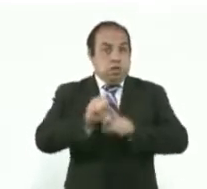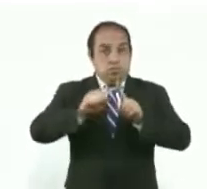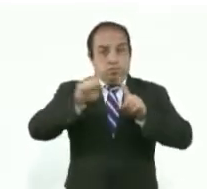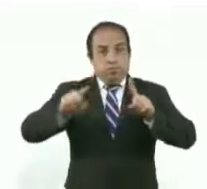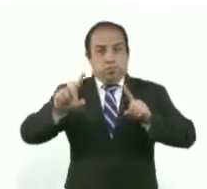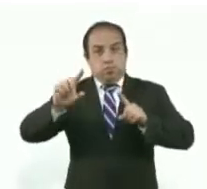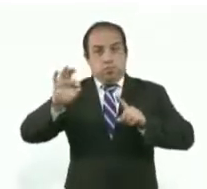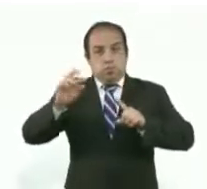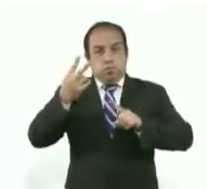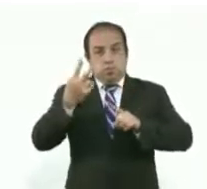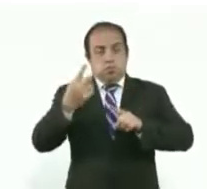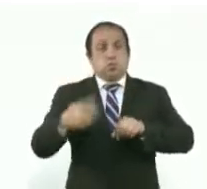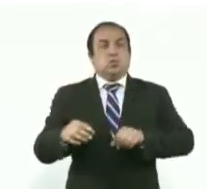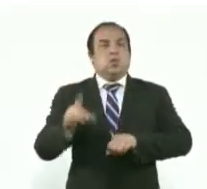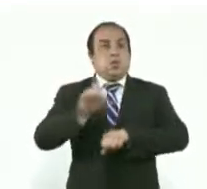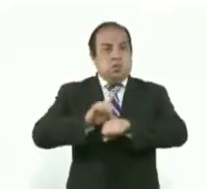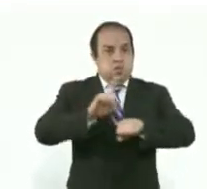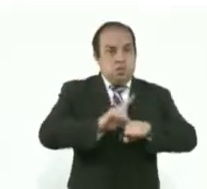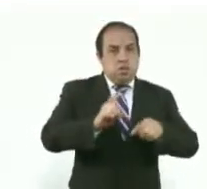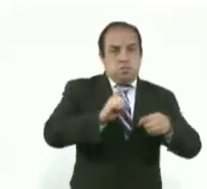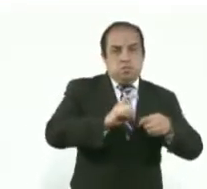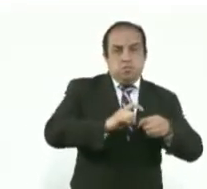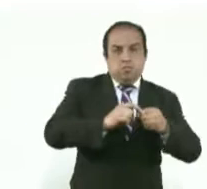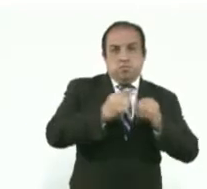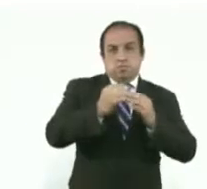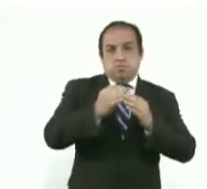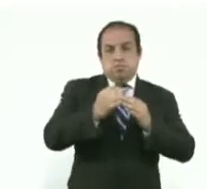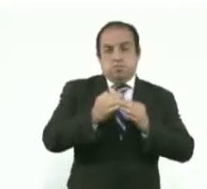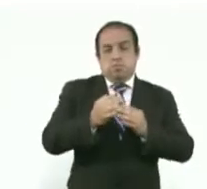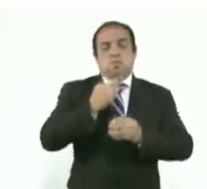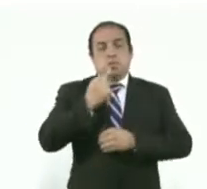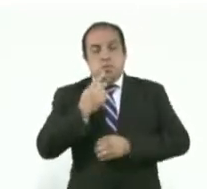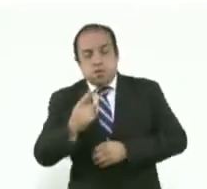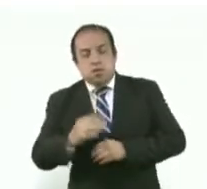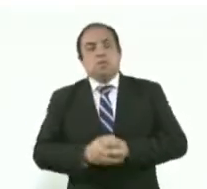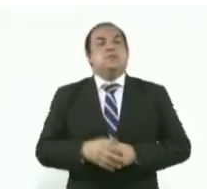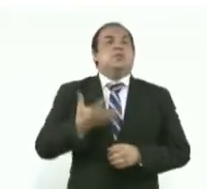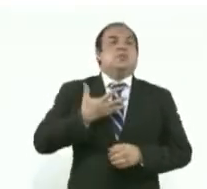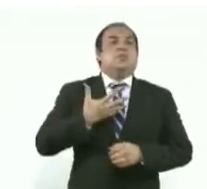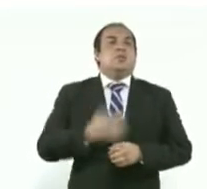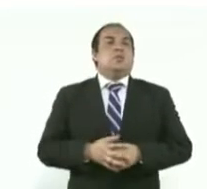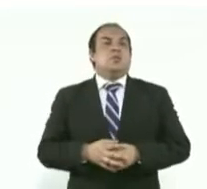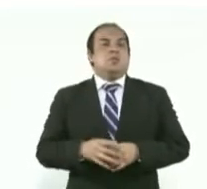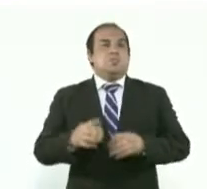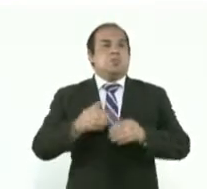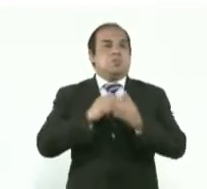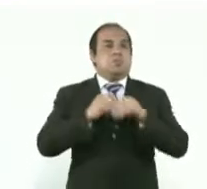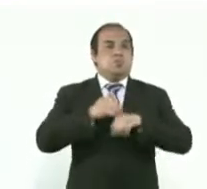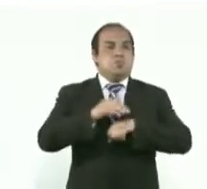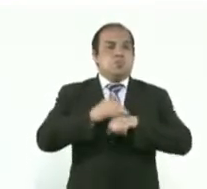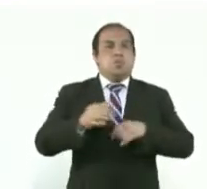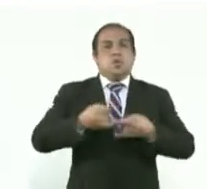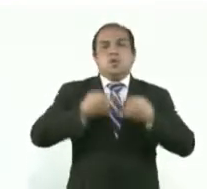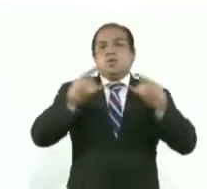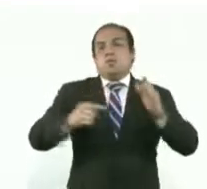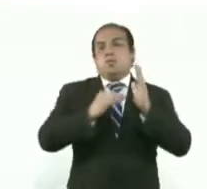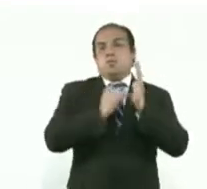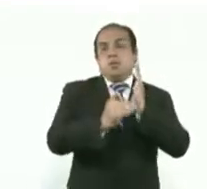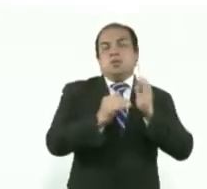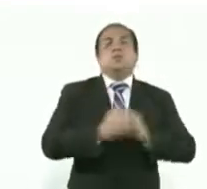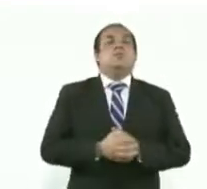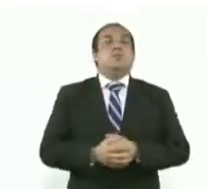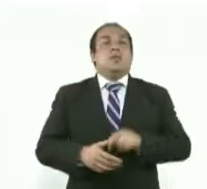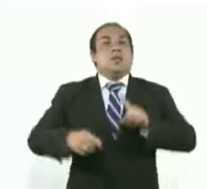de 42 promedio diario a estos 32. Entonces estamos ya también prácticamente en mínimos históricos. Siguiente. En caso de